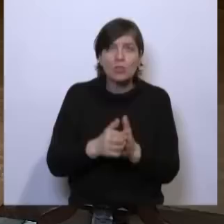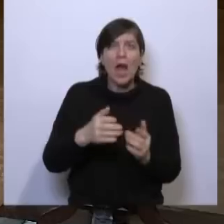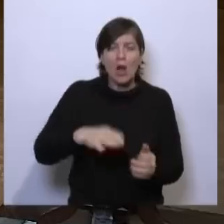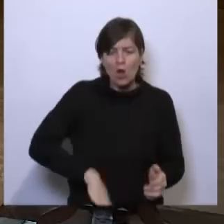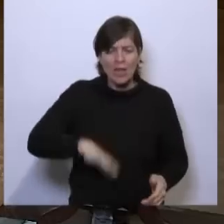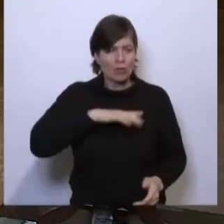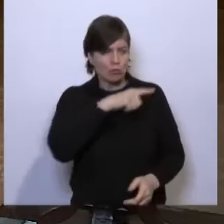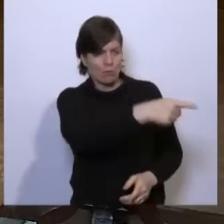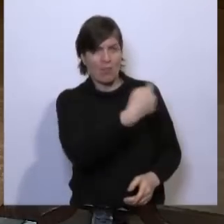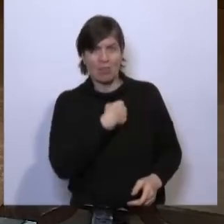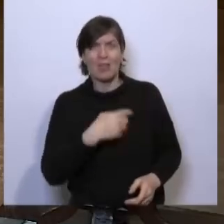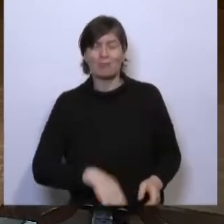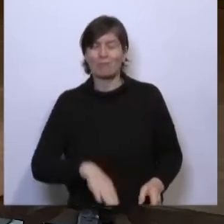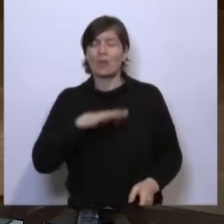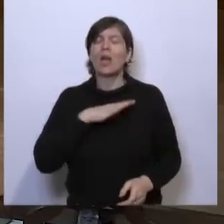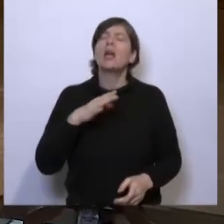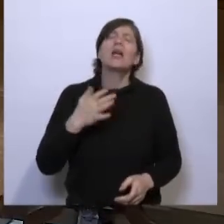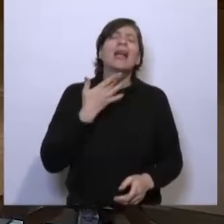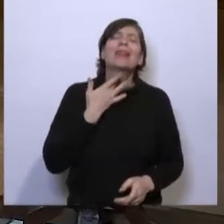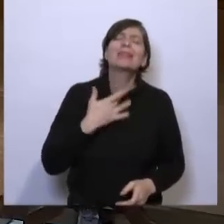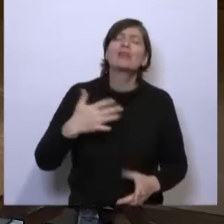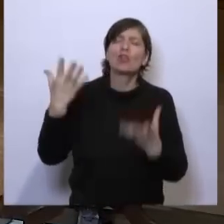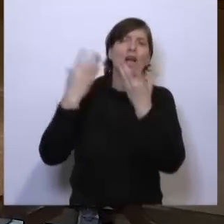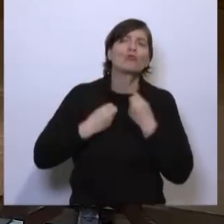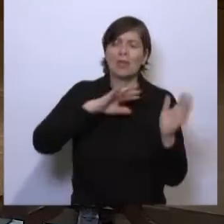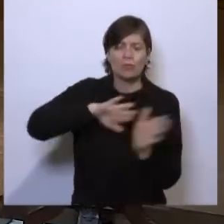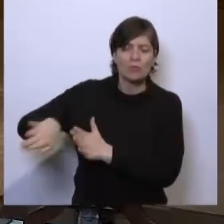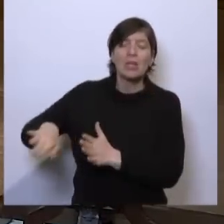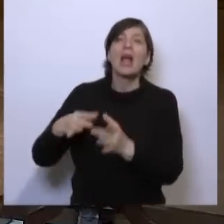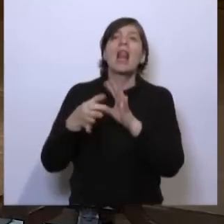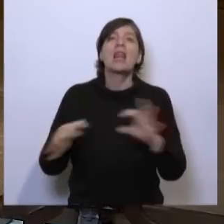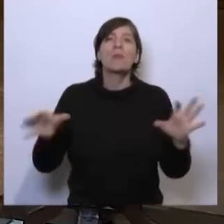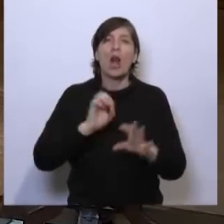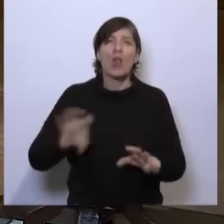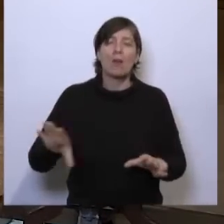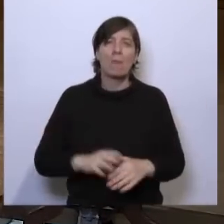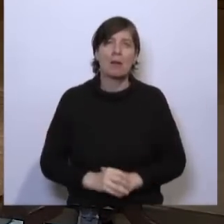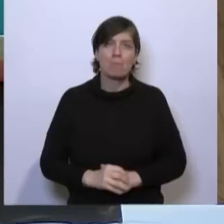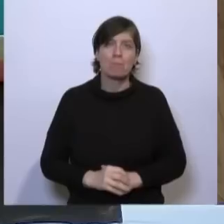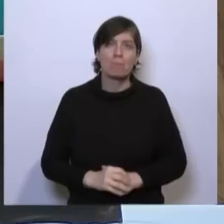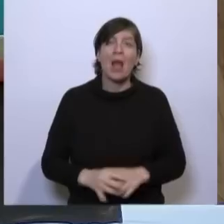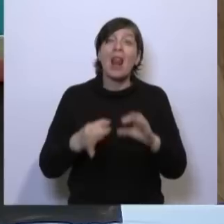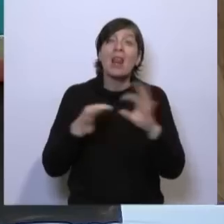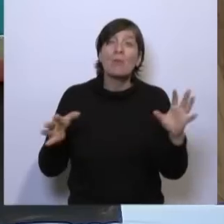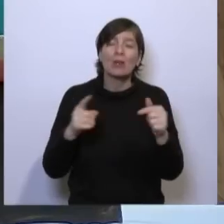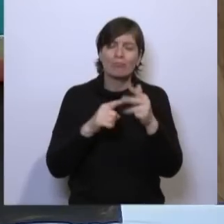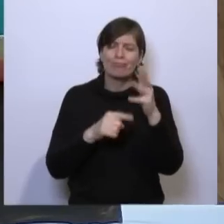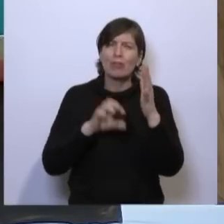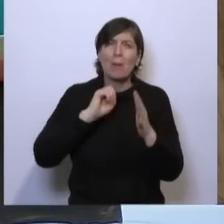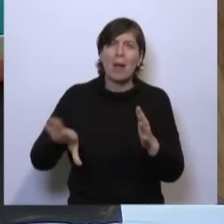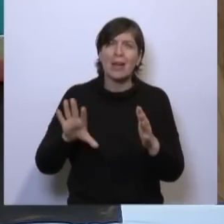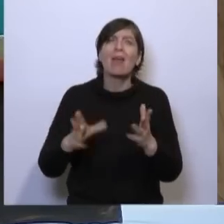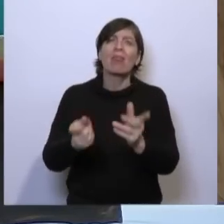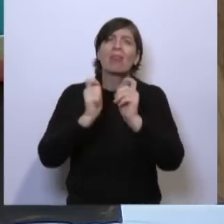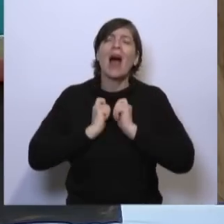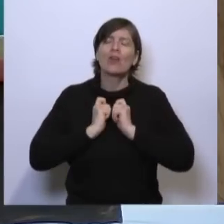perdonamos a los que nos ofenden. No nos dejes caer en la tentación y líbranos del mal. Líbranos de todos los males, Señor,